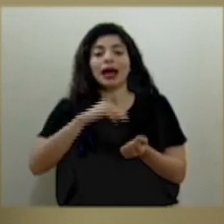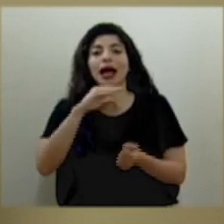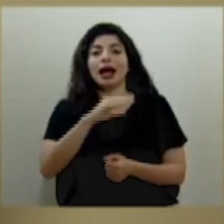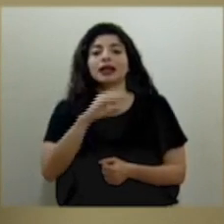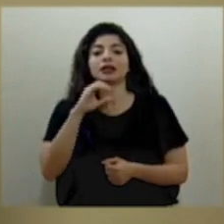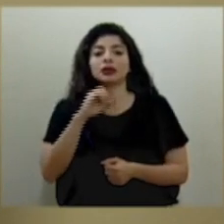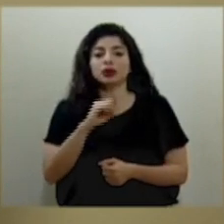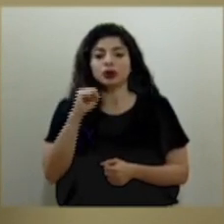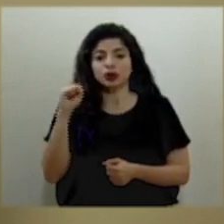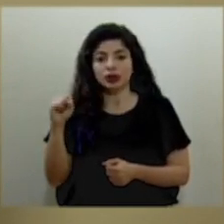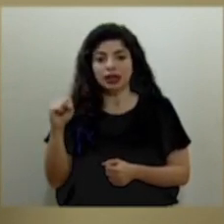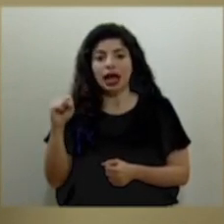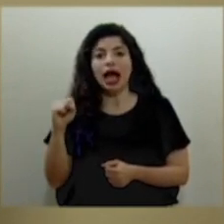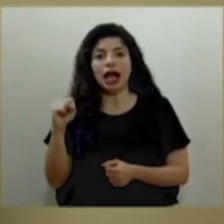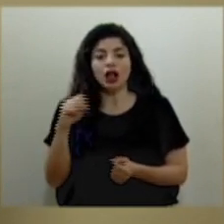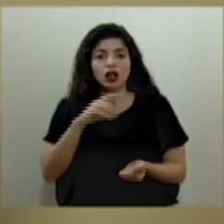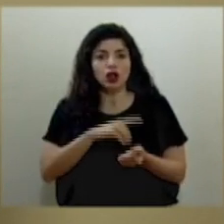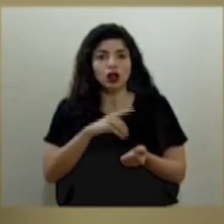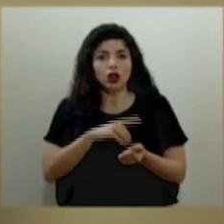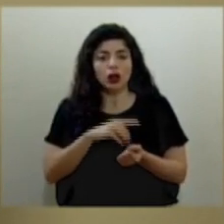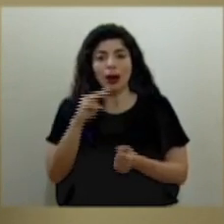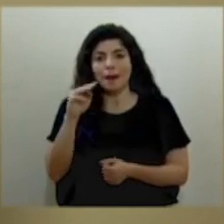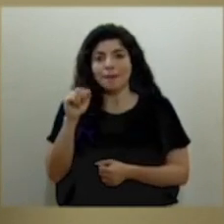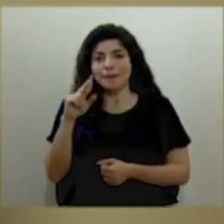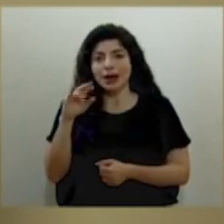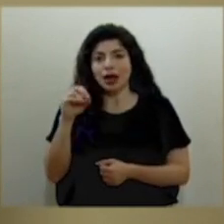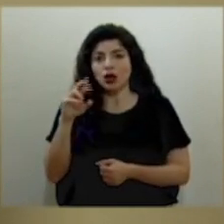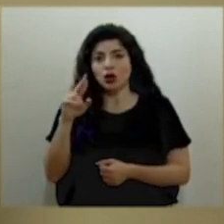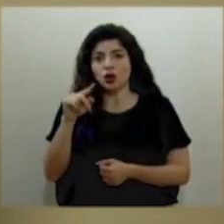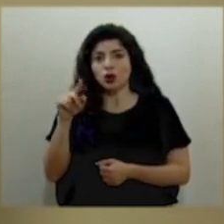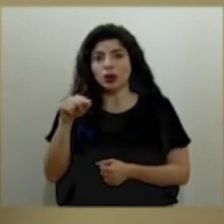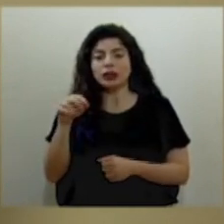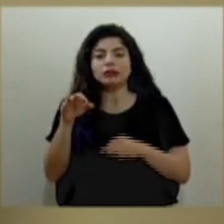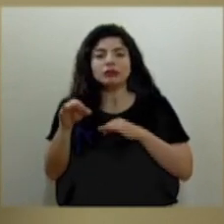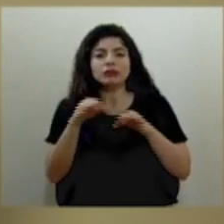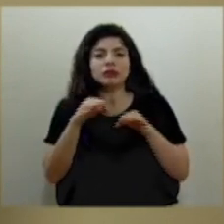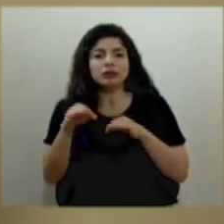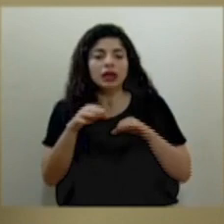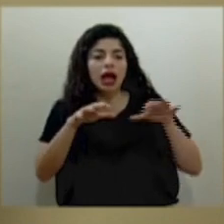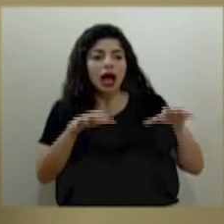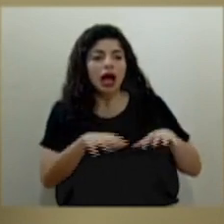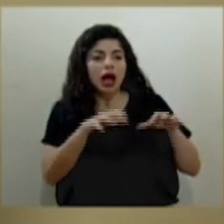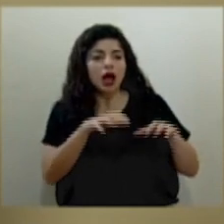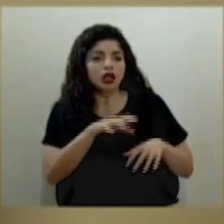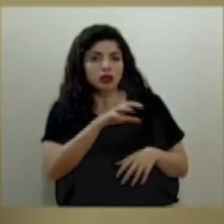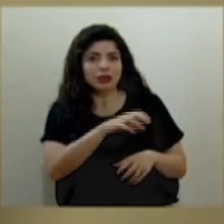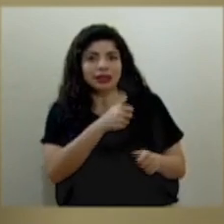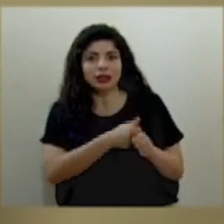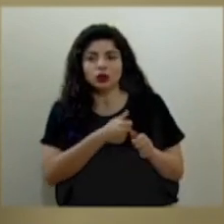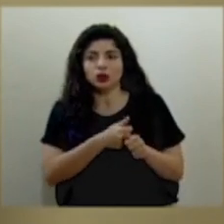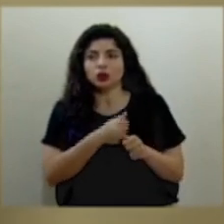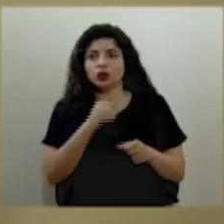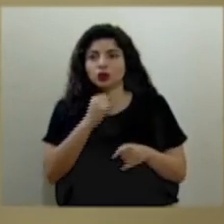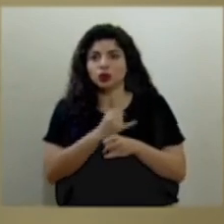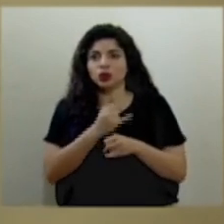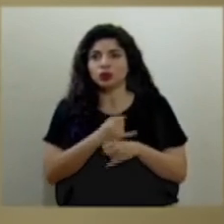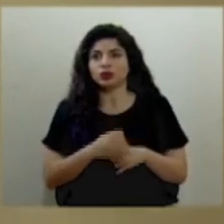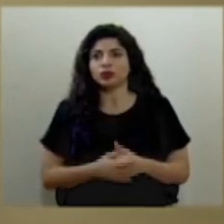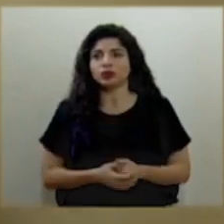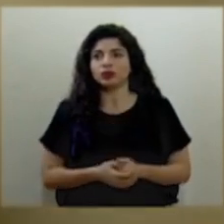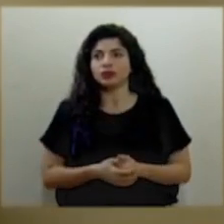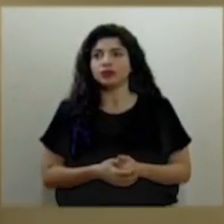Caja Costarricense de Seguro Social, el doctor Mario Ruiz, se referirá a las acciones por parte de la institución.